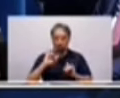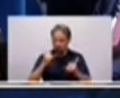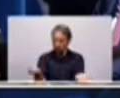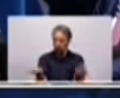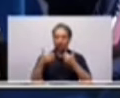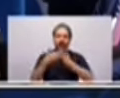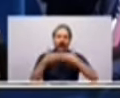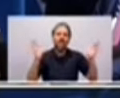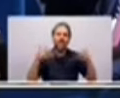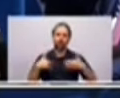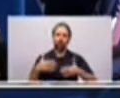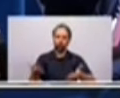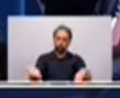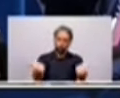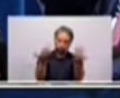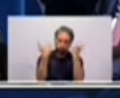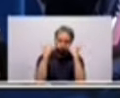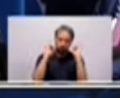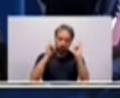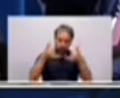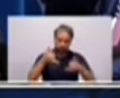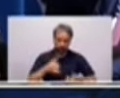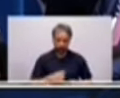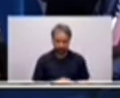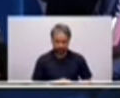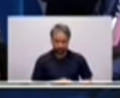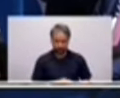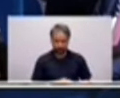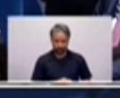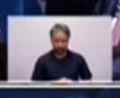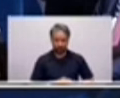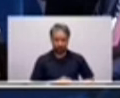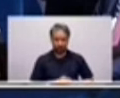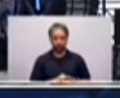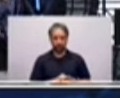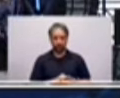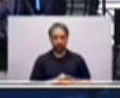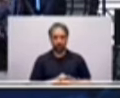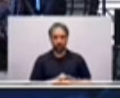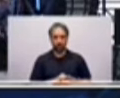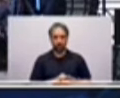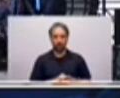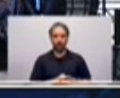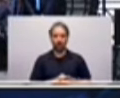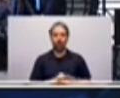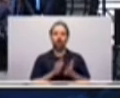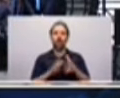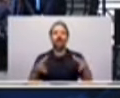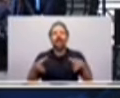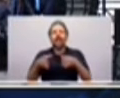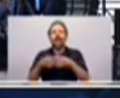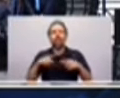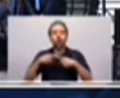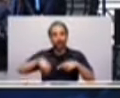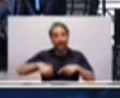de la comida, de los bienes básicos, de la energía, etcétera. Ese 25% es tan importante explicar esto,